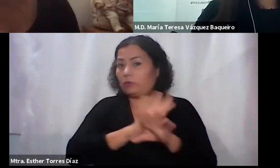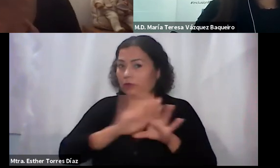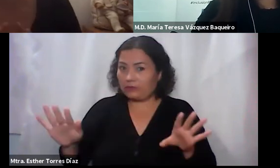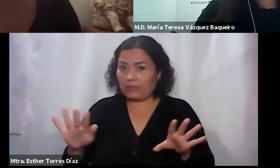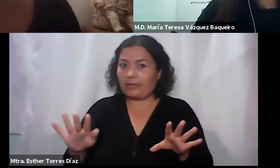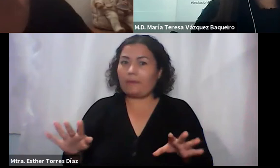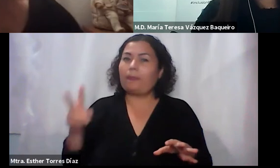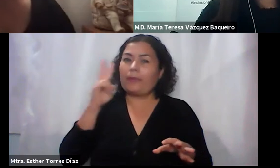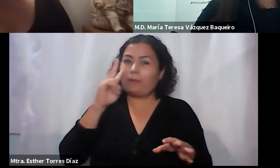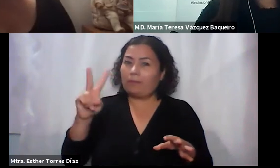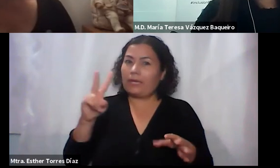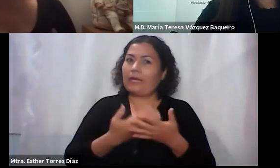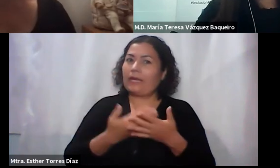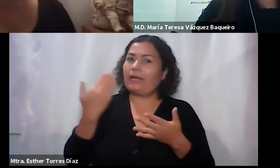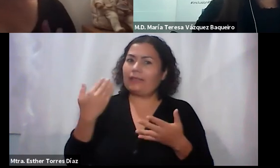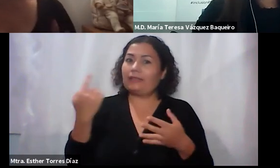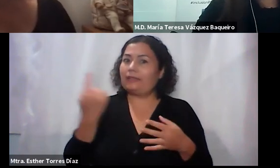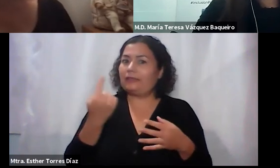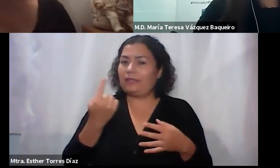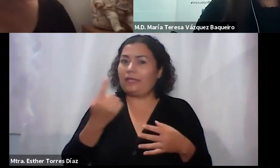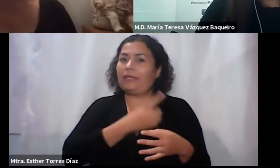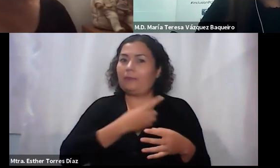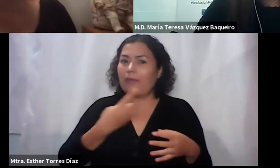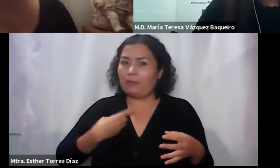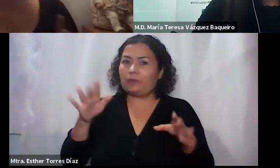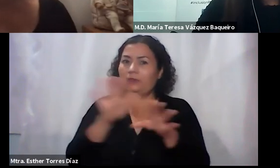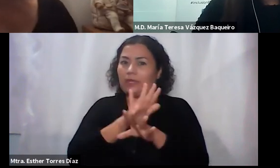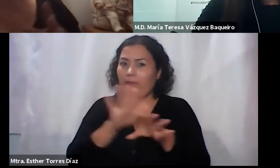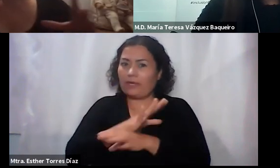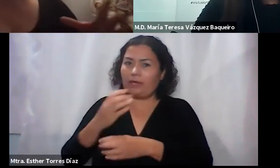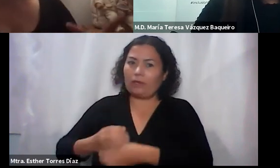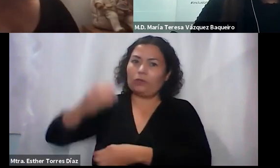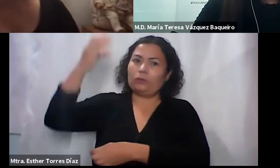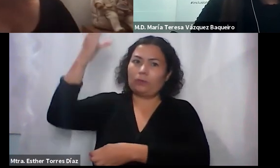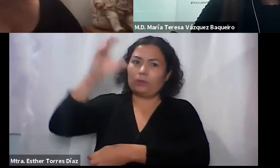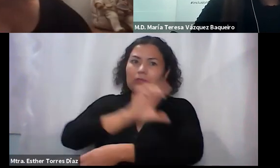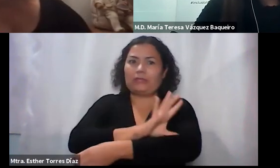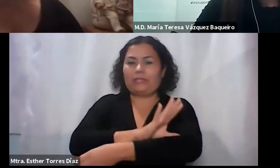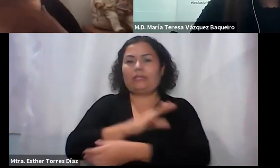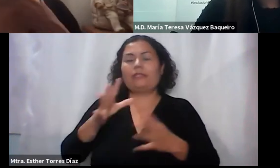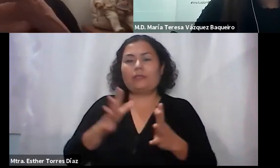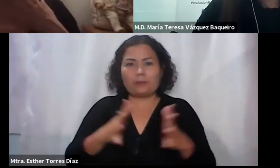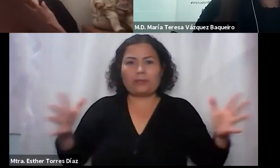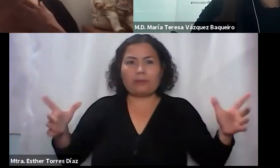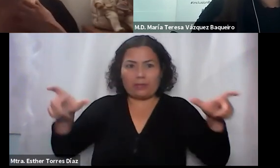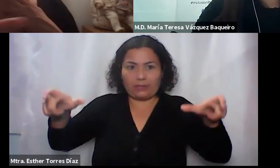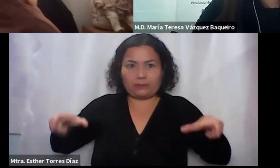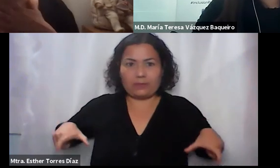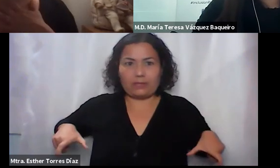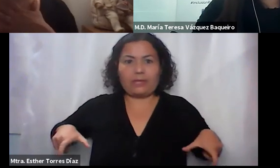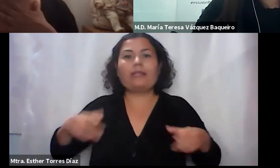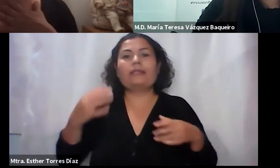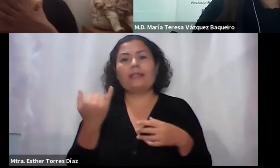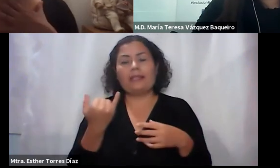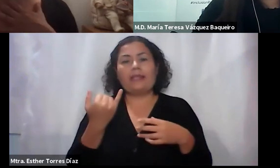de que vamos a tener que gestionar para cambiar estos postes o vamos a ampliar las banquetas y